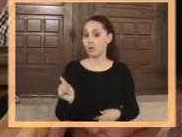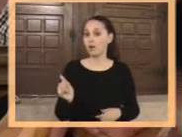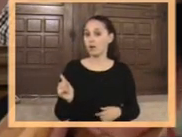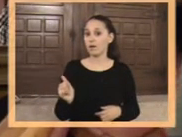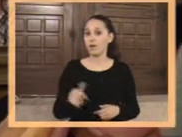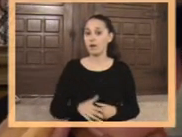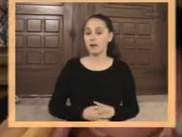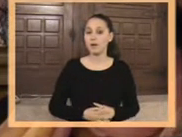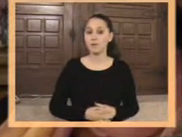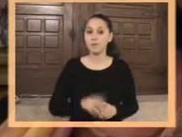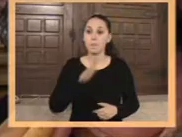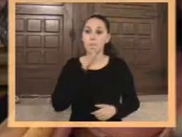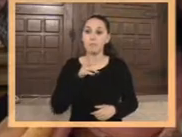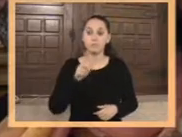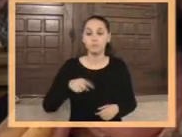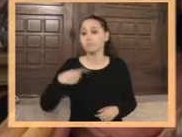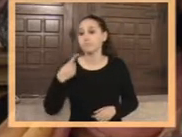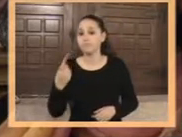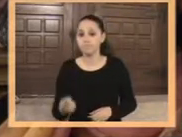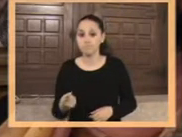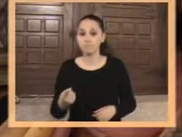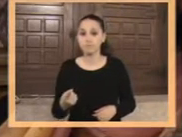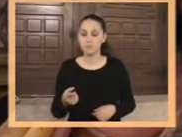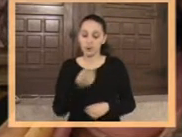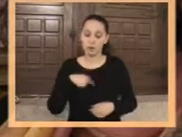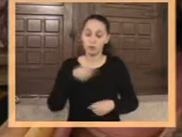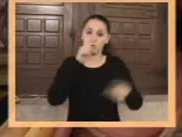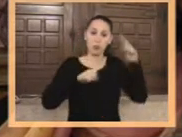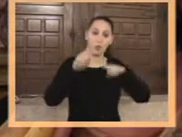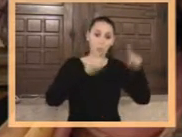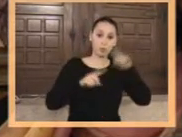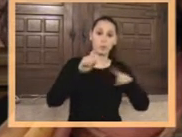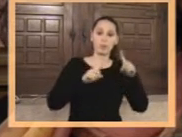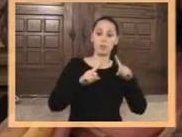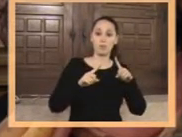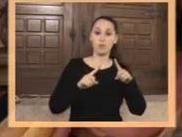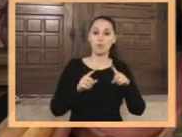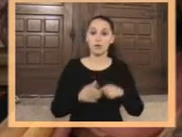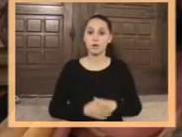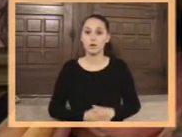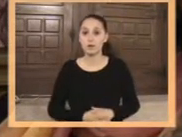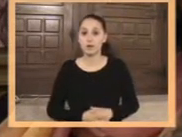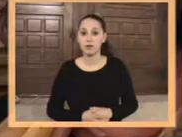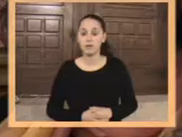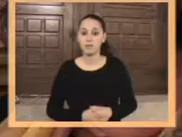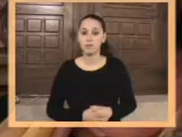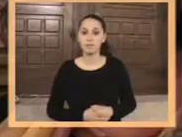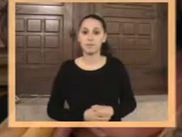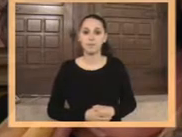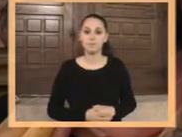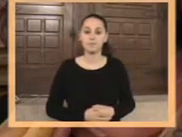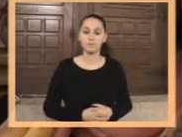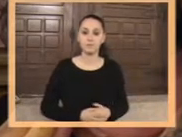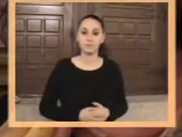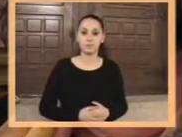Porque lo otro, señor alcalde, nos causa mucho problema y, sobre todo, también yo creo que desvaloramos lo que se negocia